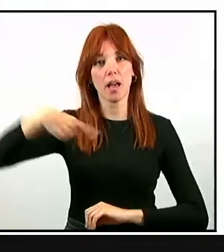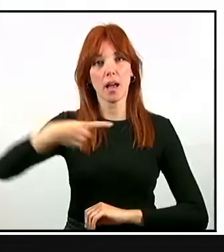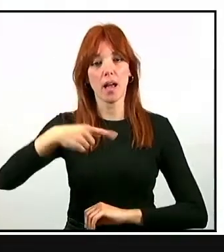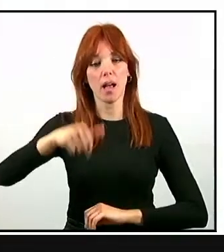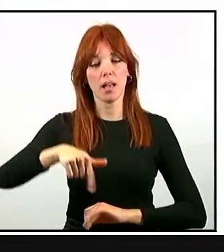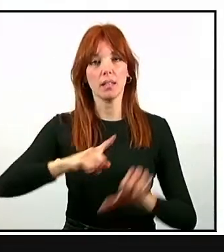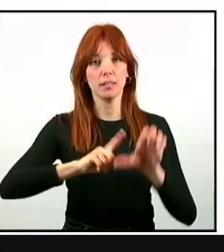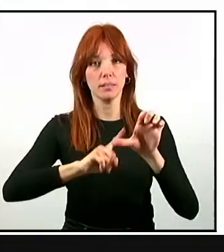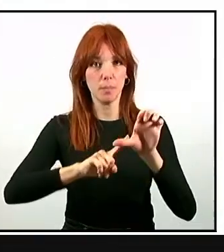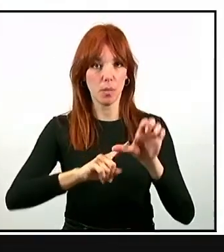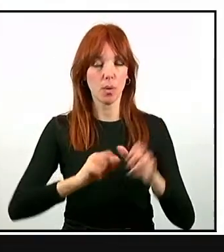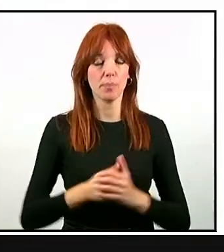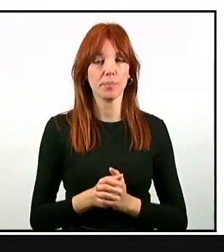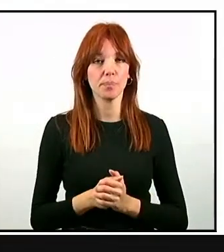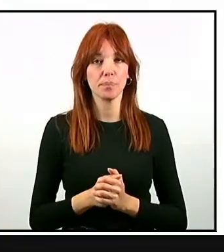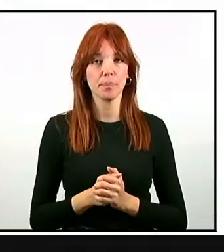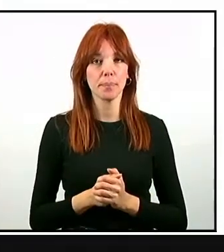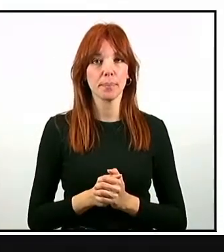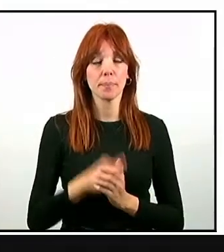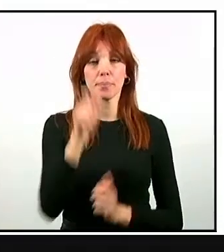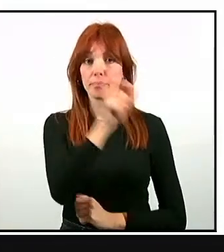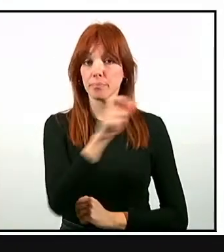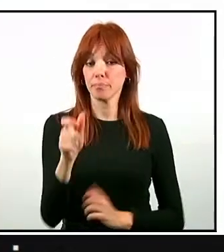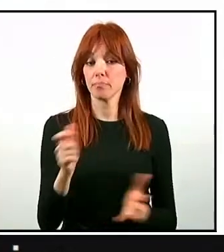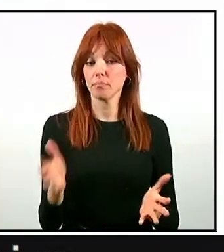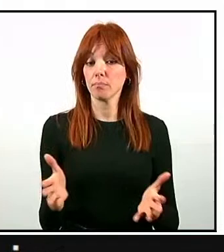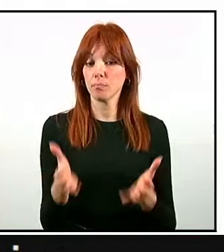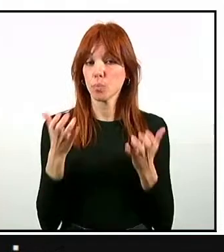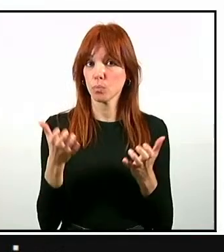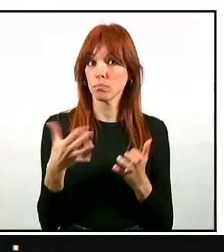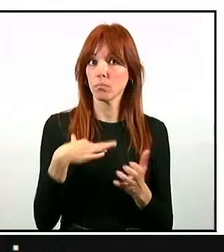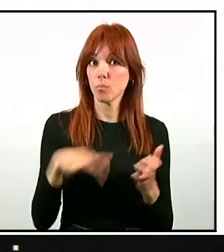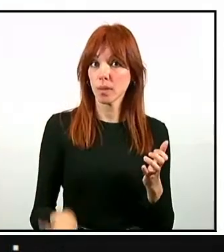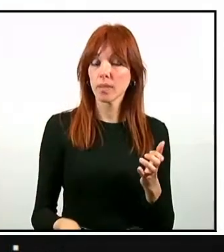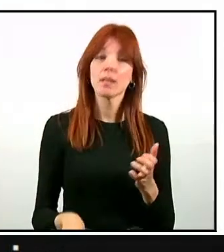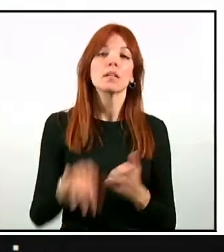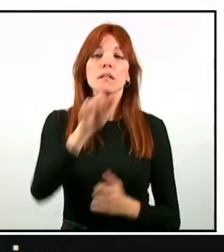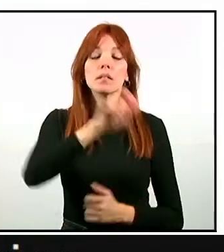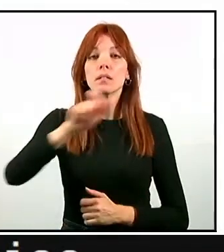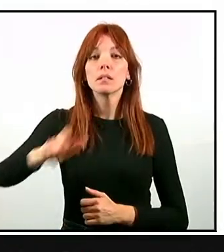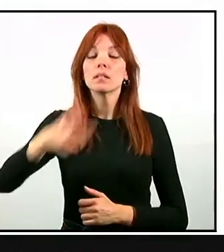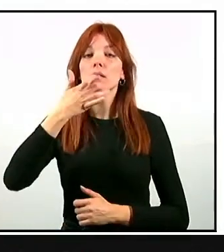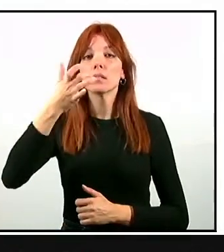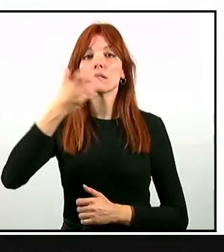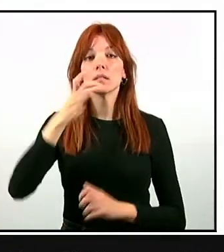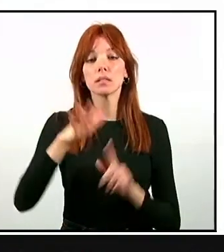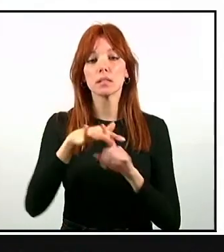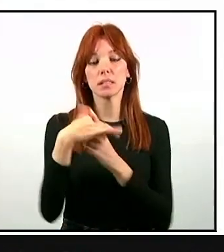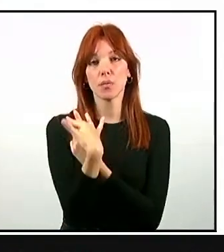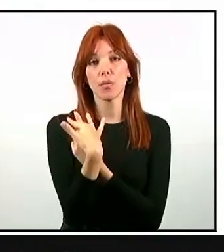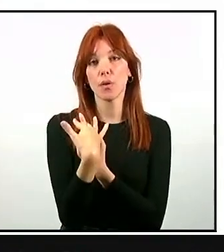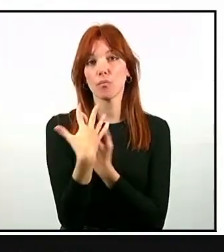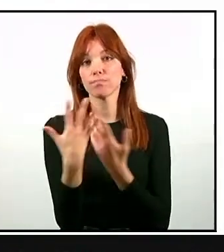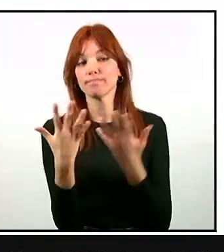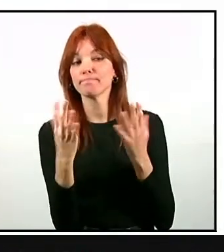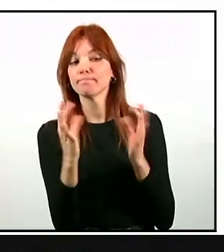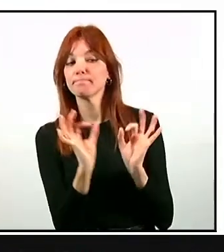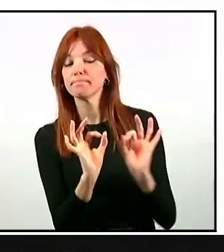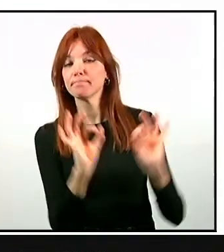las personas beneficiarias finales de este recurso serán aquellas que se encuentren en situación de